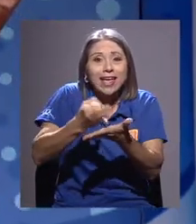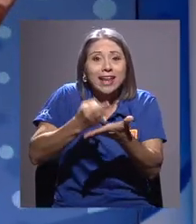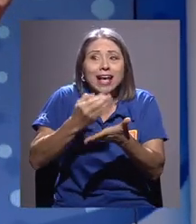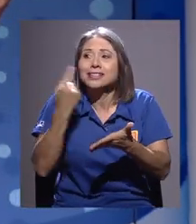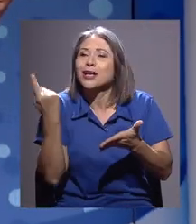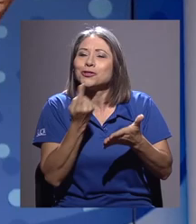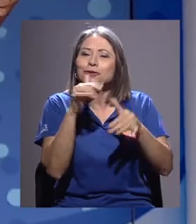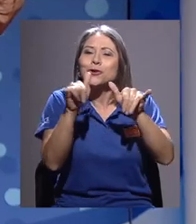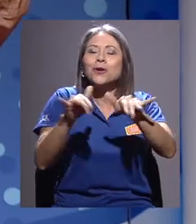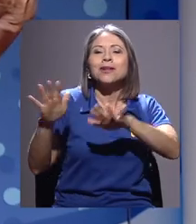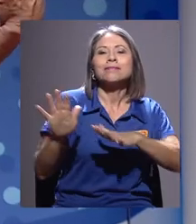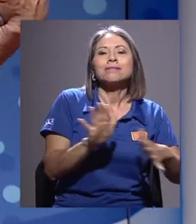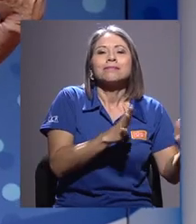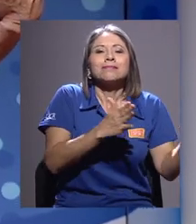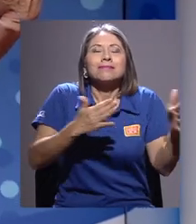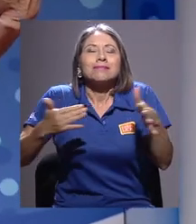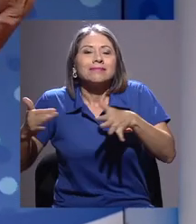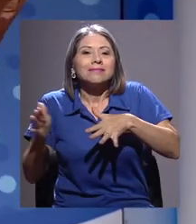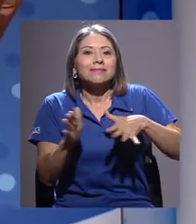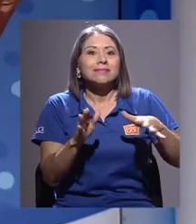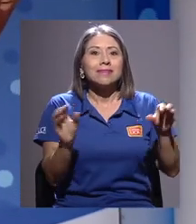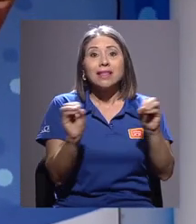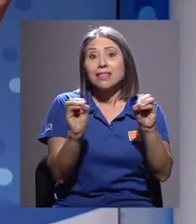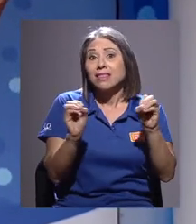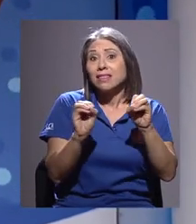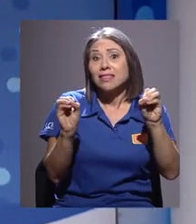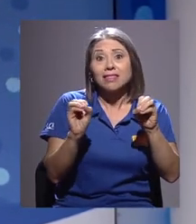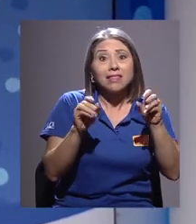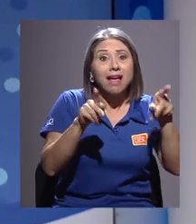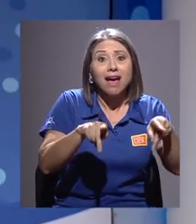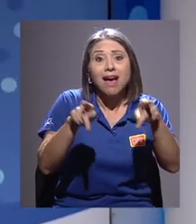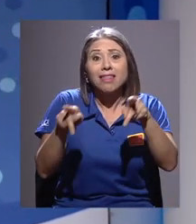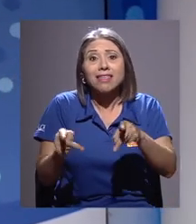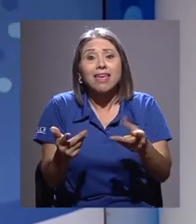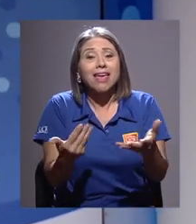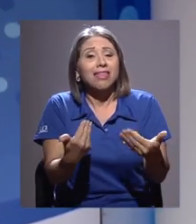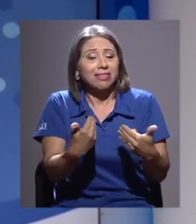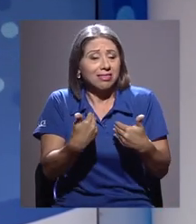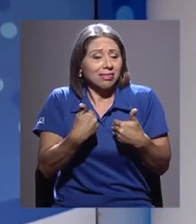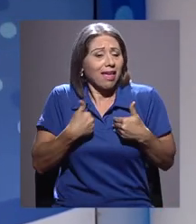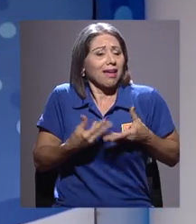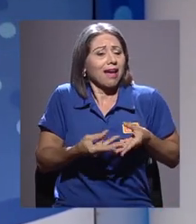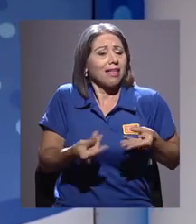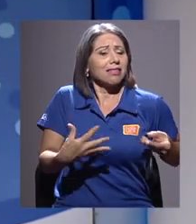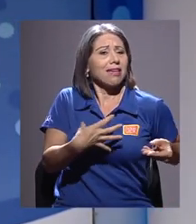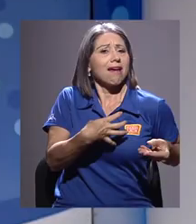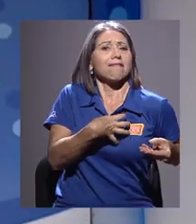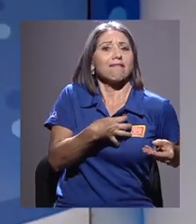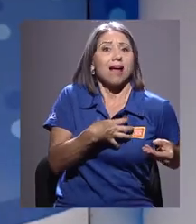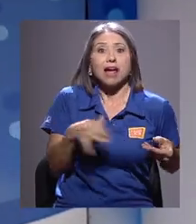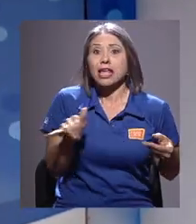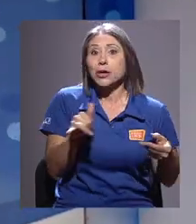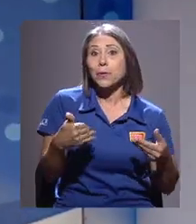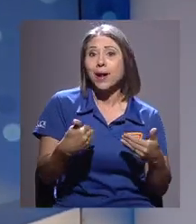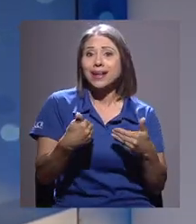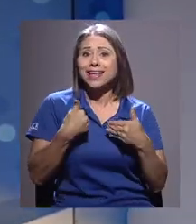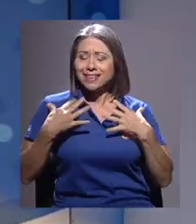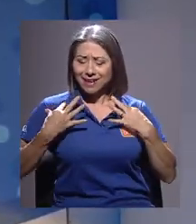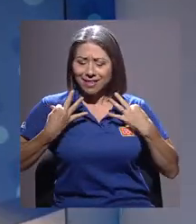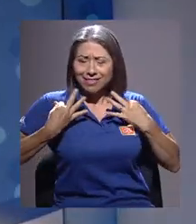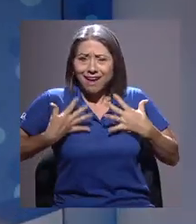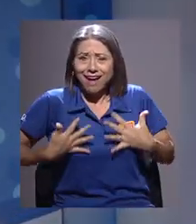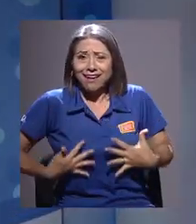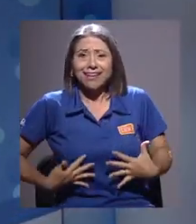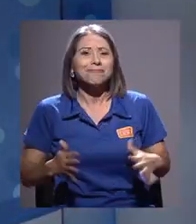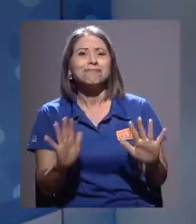nadie tenga tierra como se tiene traje, que